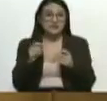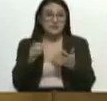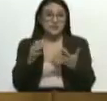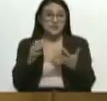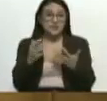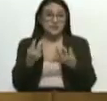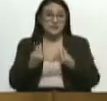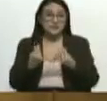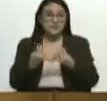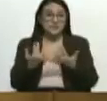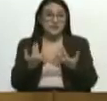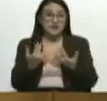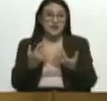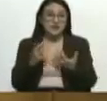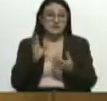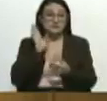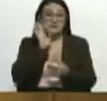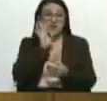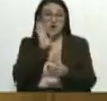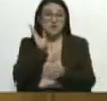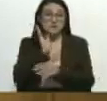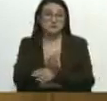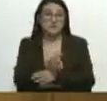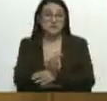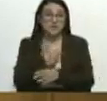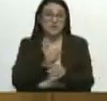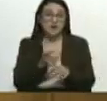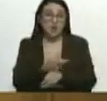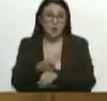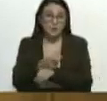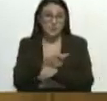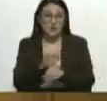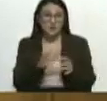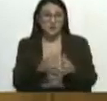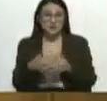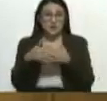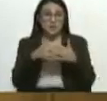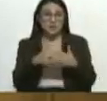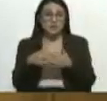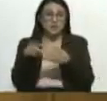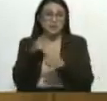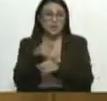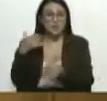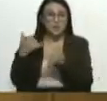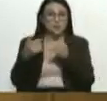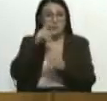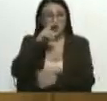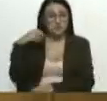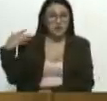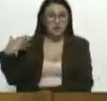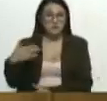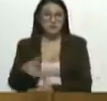sobreponerse a las criminales sanciones que el gobierno norteamericano le ha estado impuesto por los últimos años?